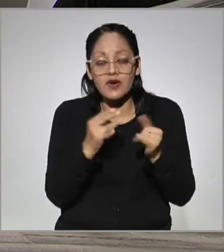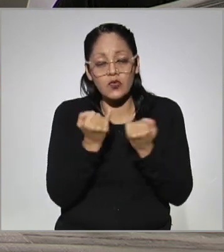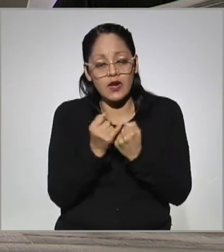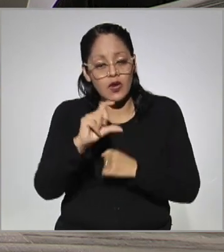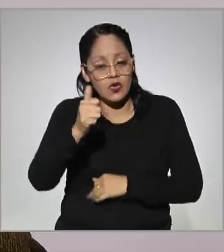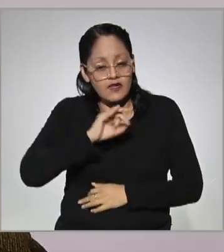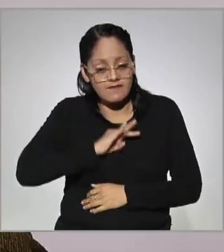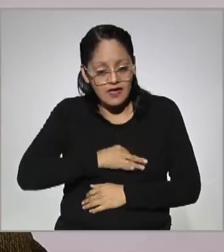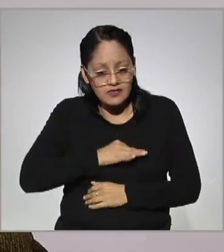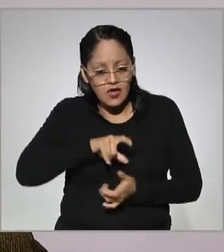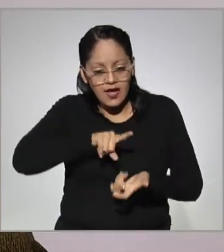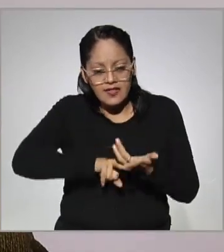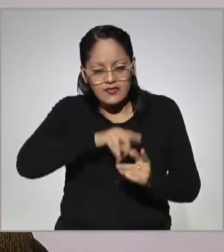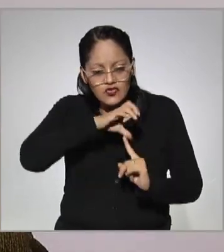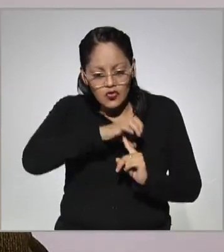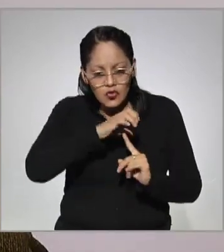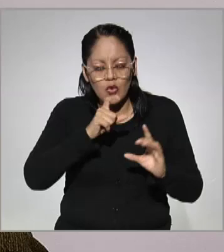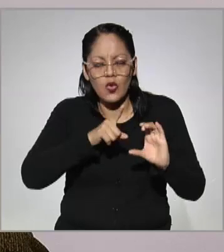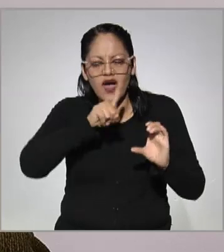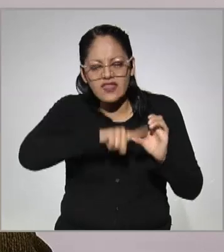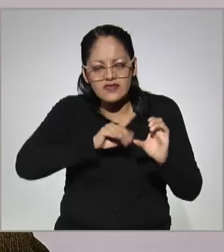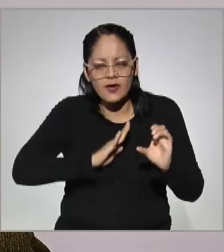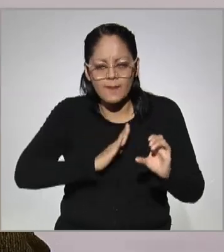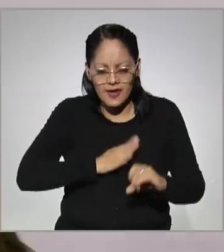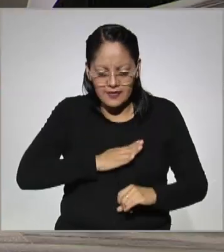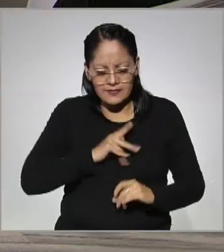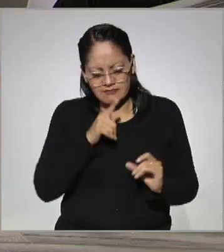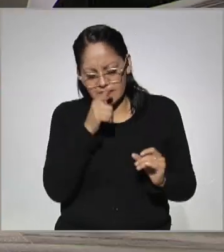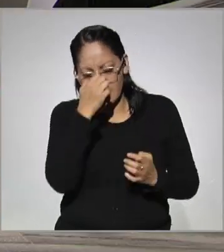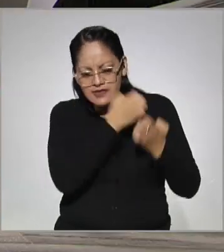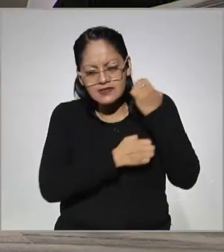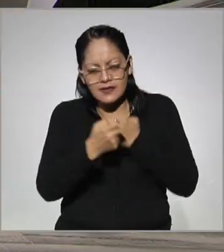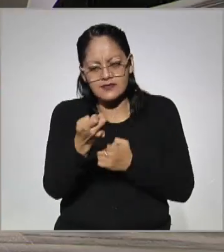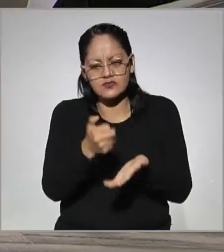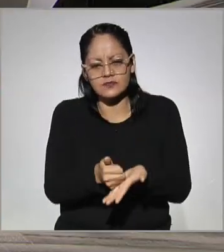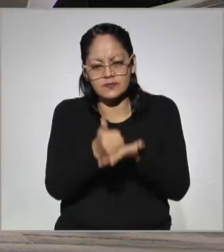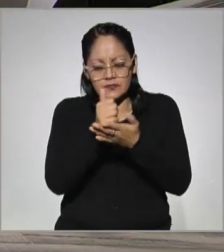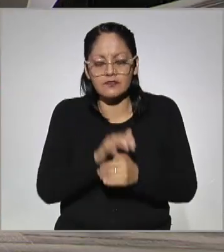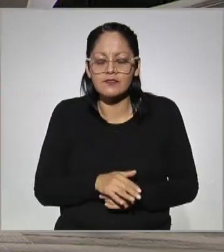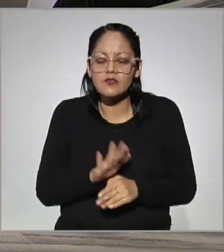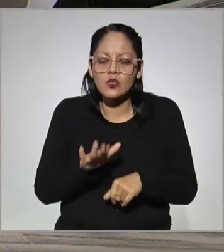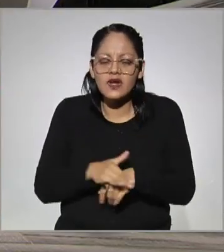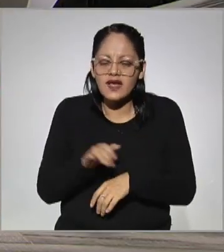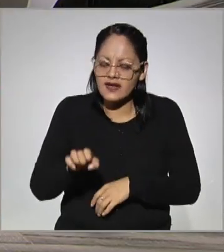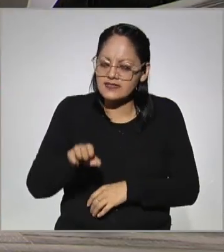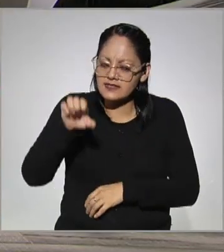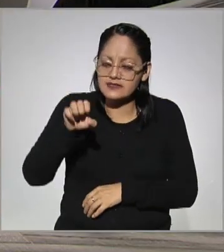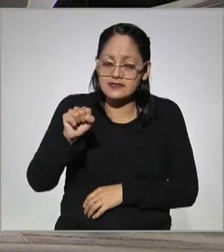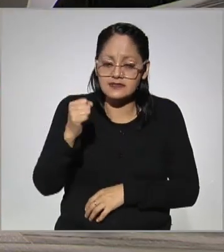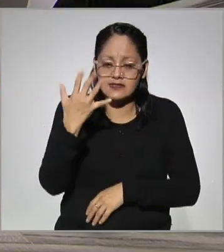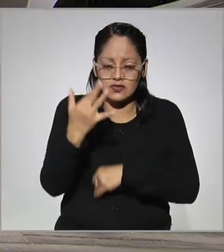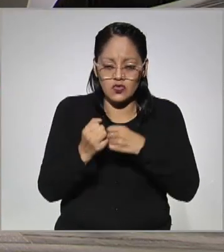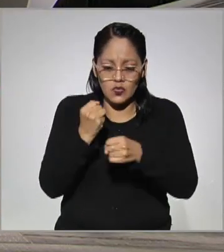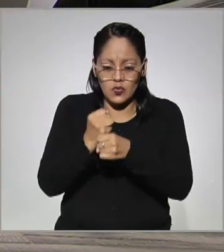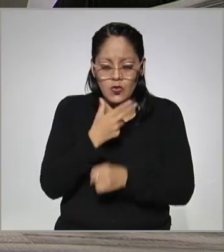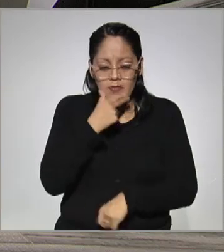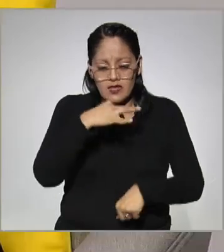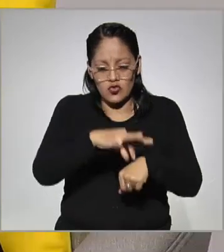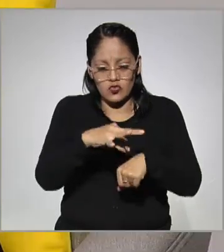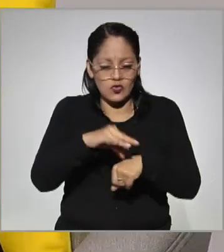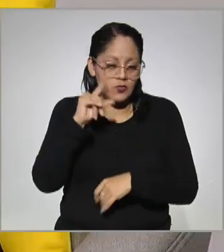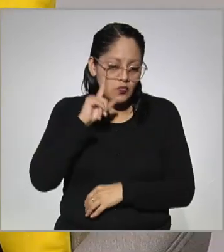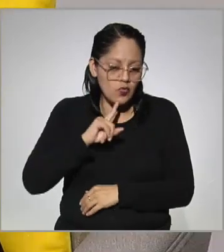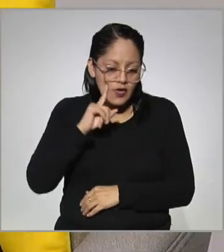pueden ser por hongos o que pueden ser por bacterias, ¿no? Gracias, doctor. ¿Por qué a partir de los 65 años los ginecólogos recomiendan que se